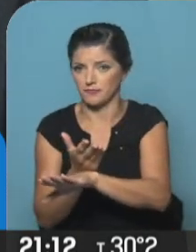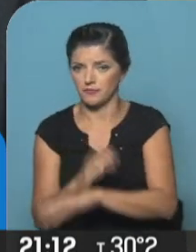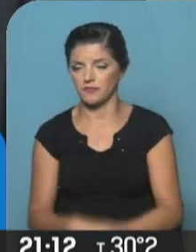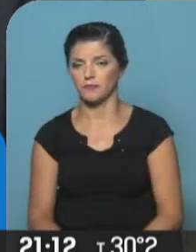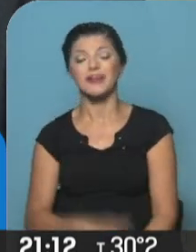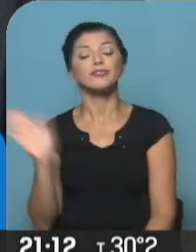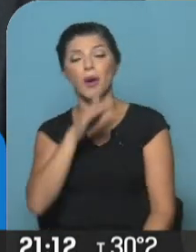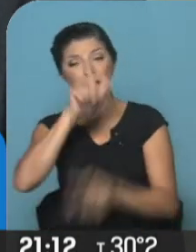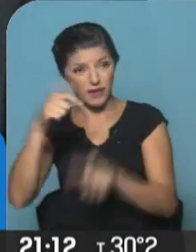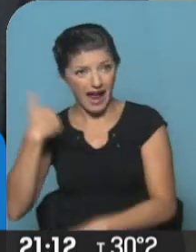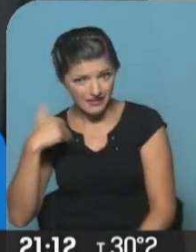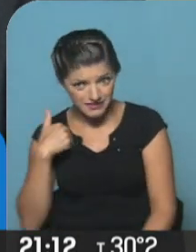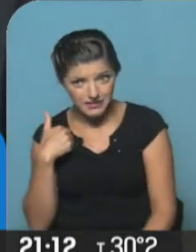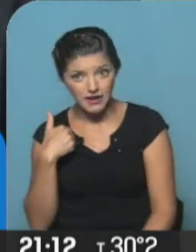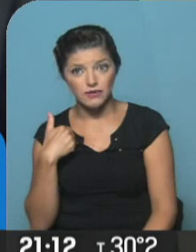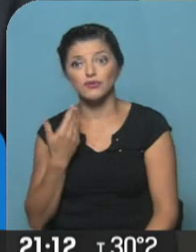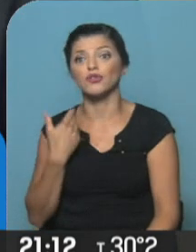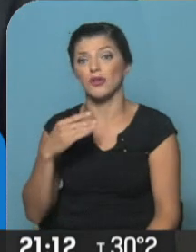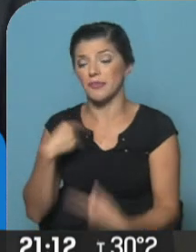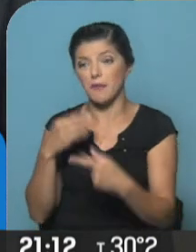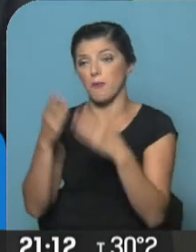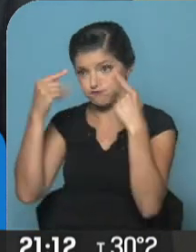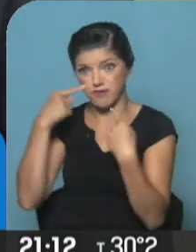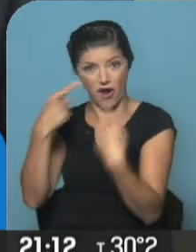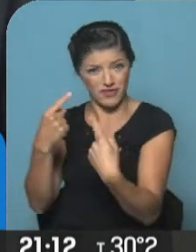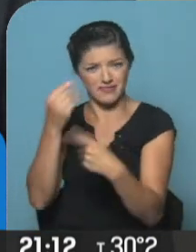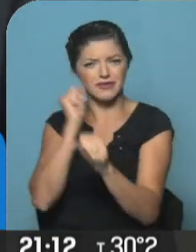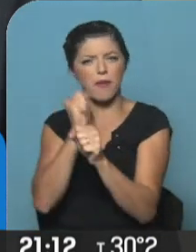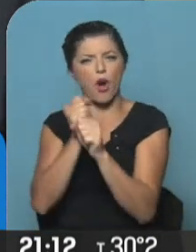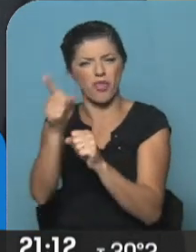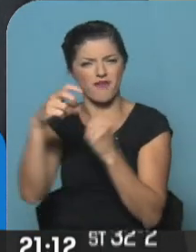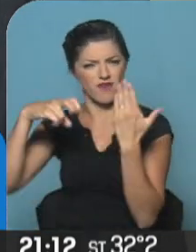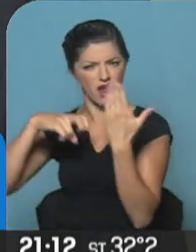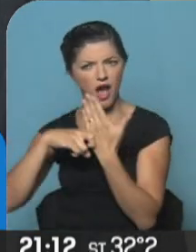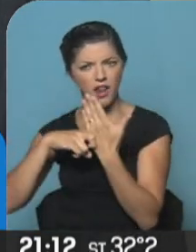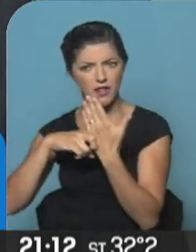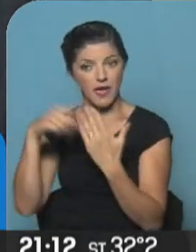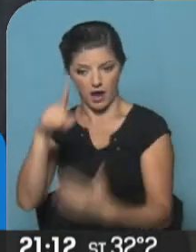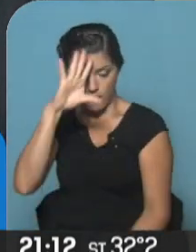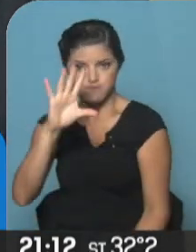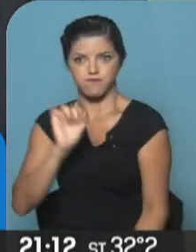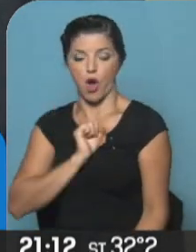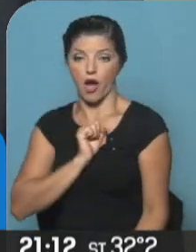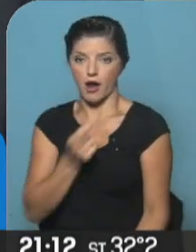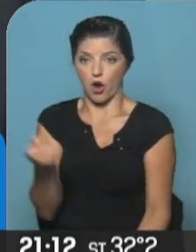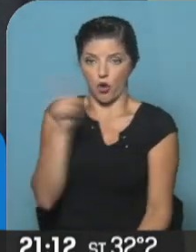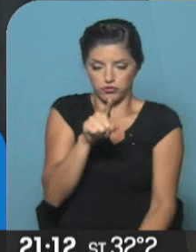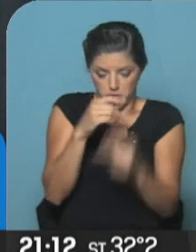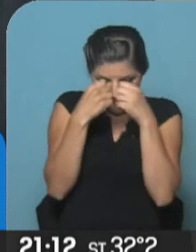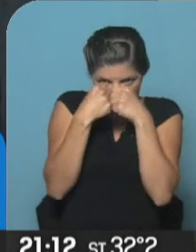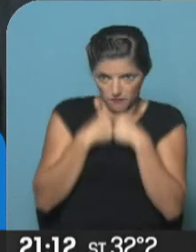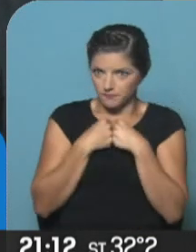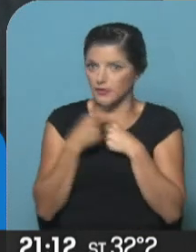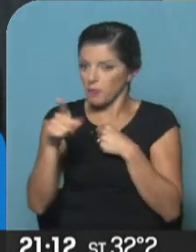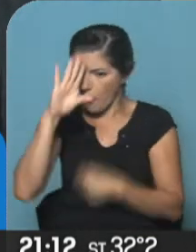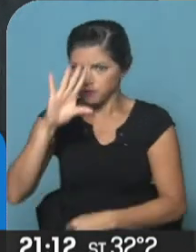argentinos le estamos debiendo mucho al fiscal Nisman. Le estamos debiendo que él tuvo la valentía que muy pocos tuvieron o tuvimos.